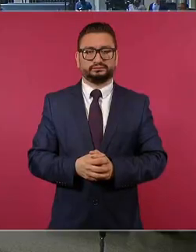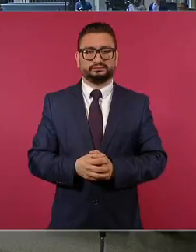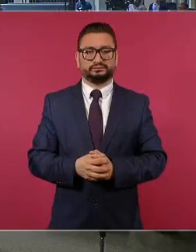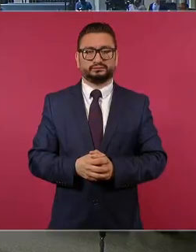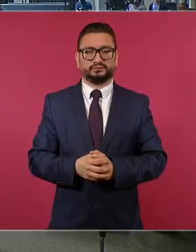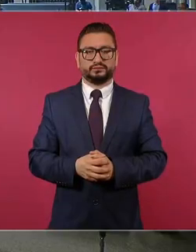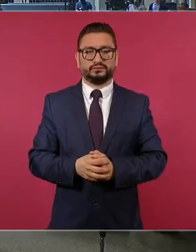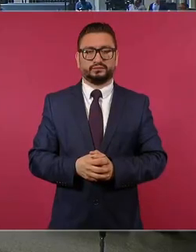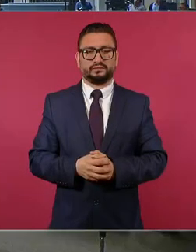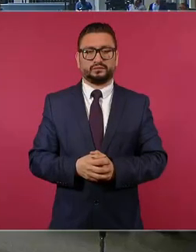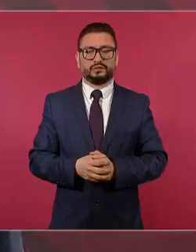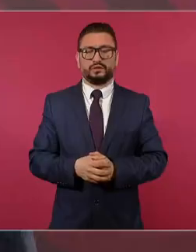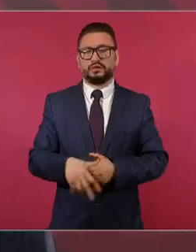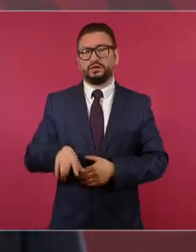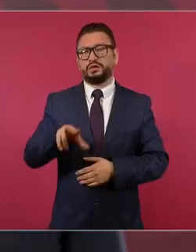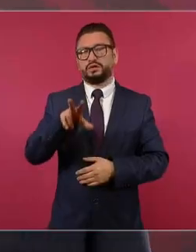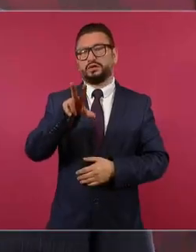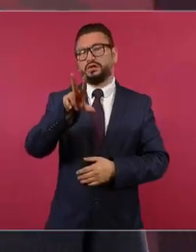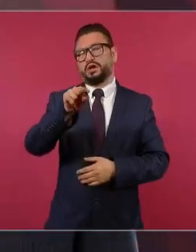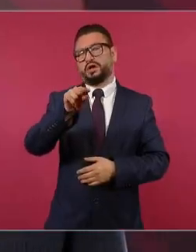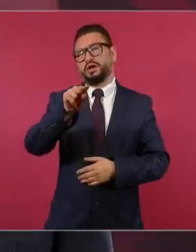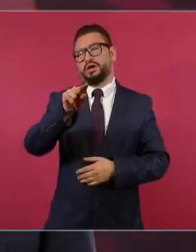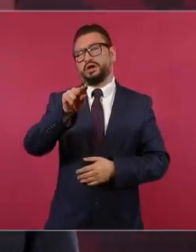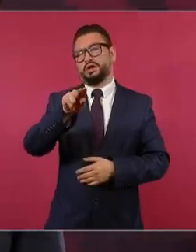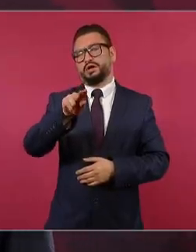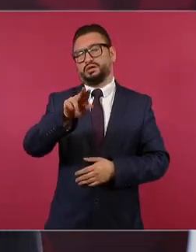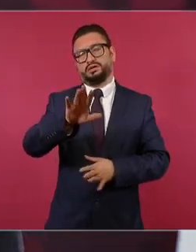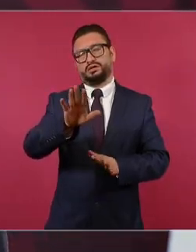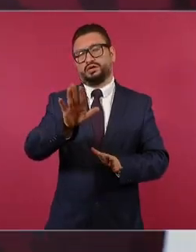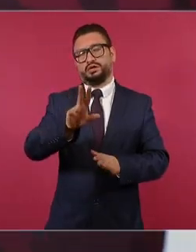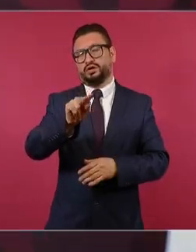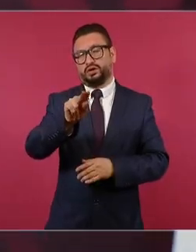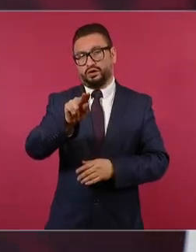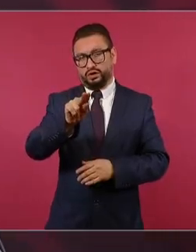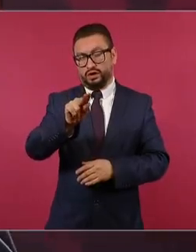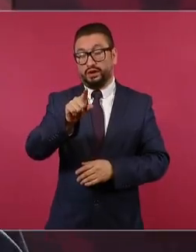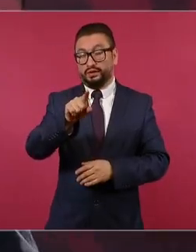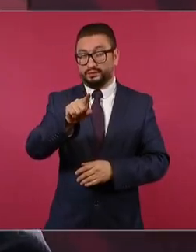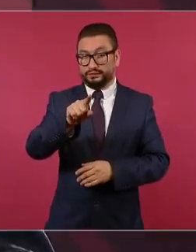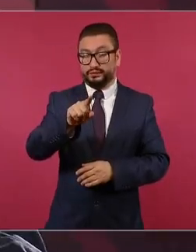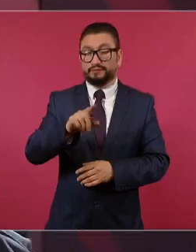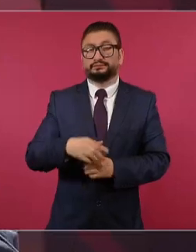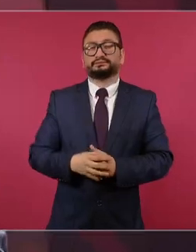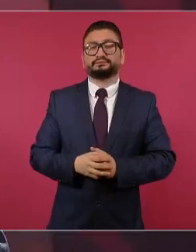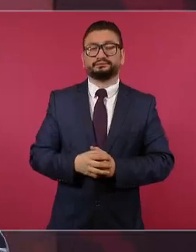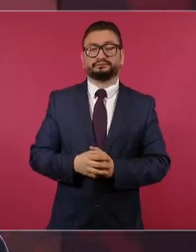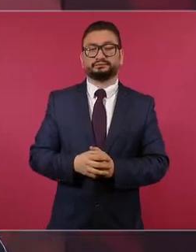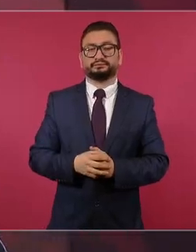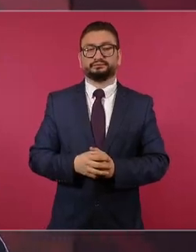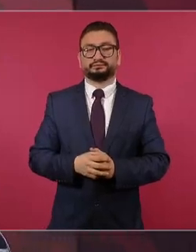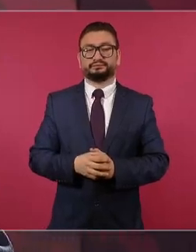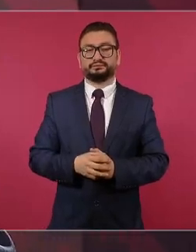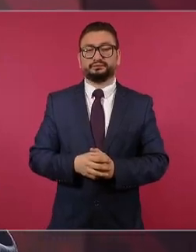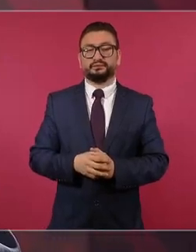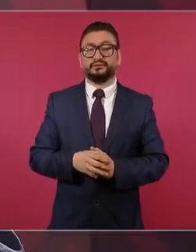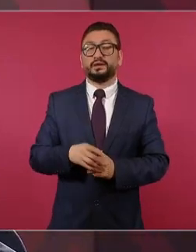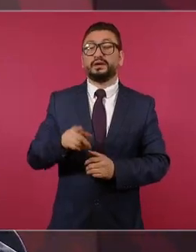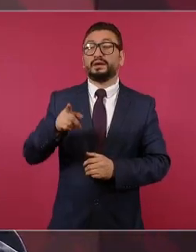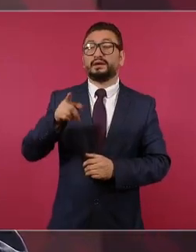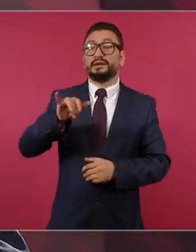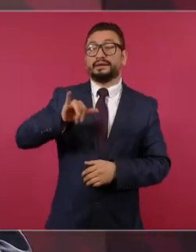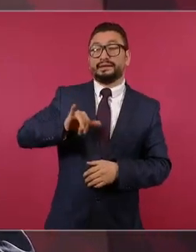Bueno, o alrededor dicen que pudiera ser una venganza por haber... No, es que están al servicio, ¿sí?, de